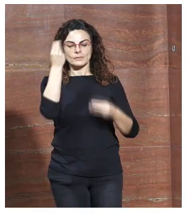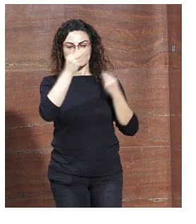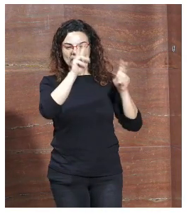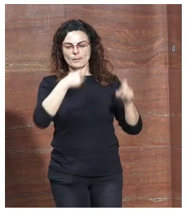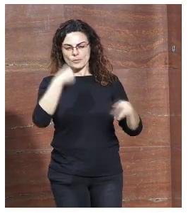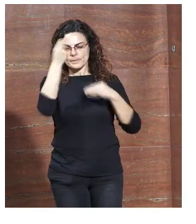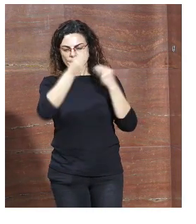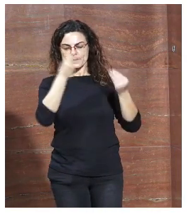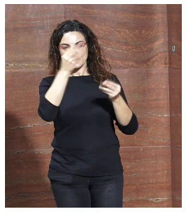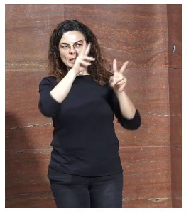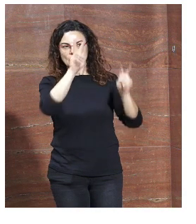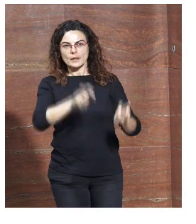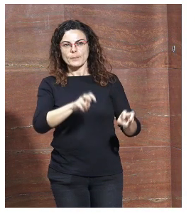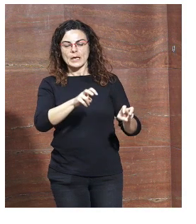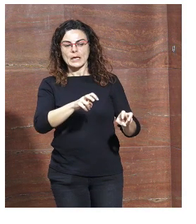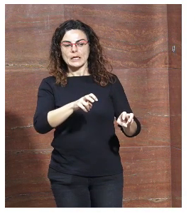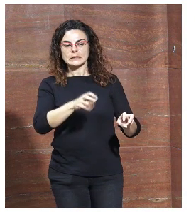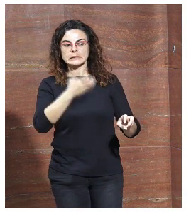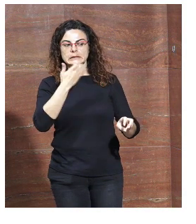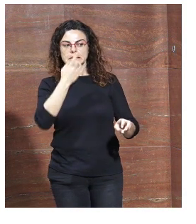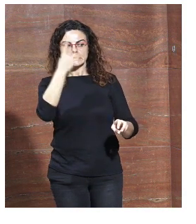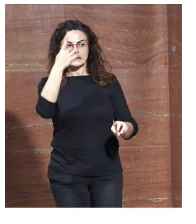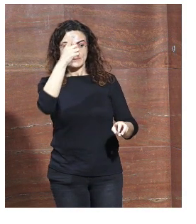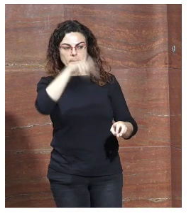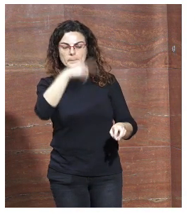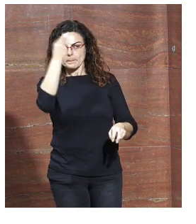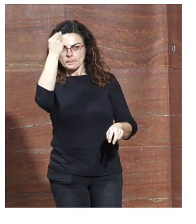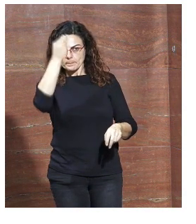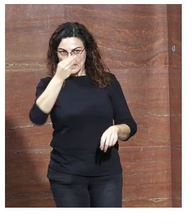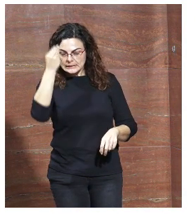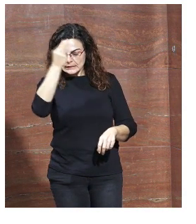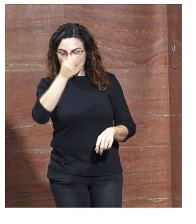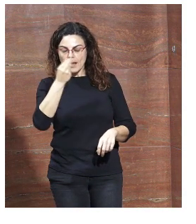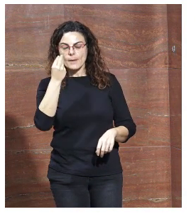es si ella considera que en algún momento